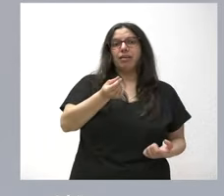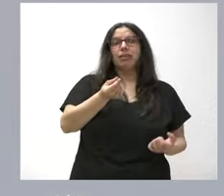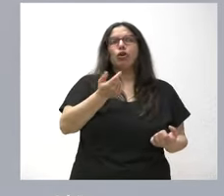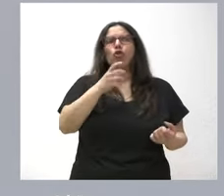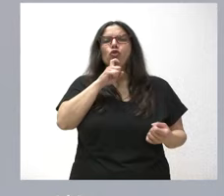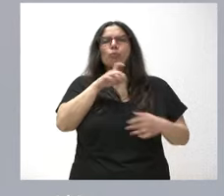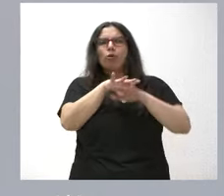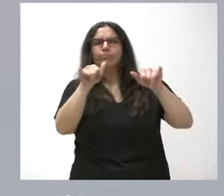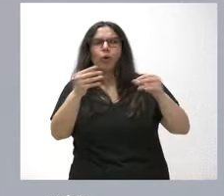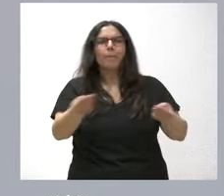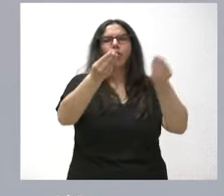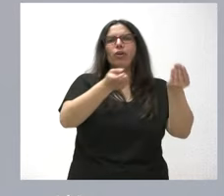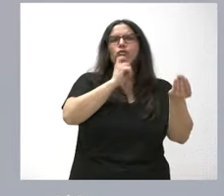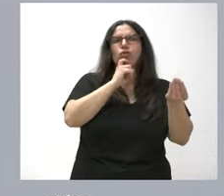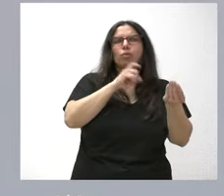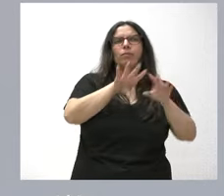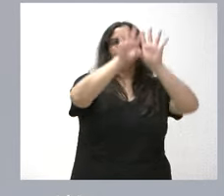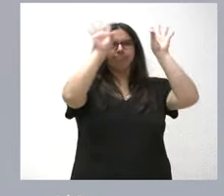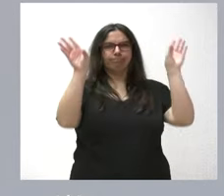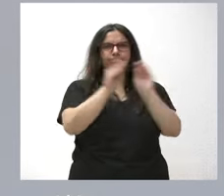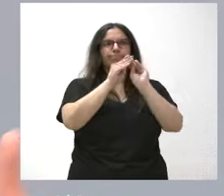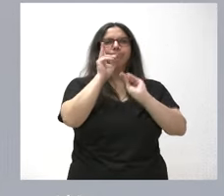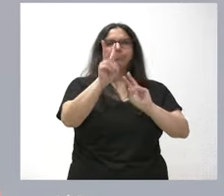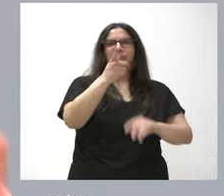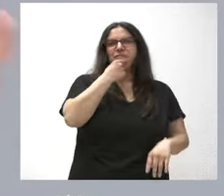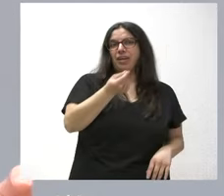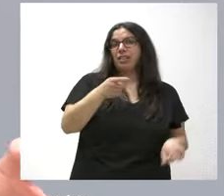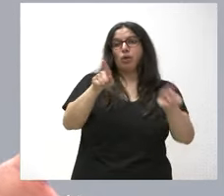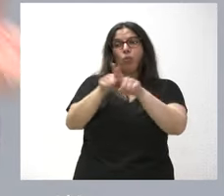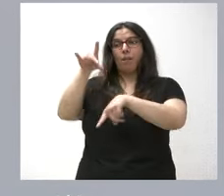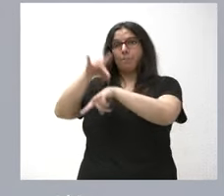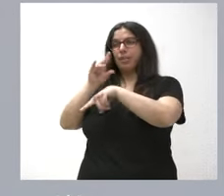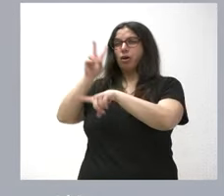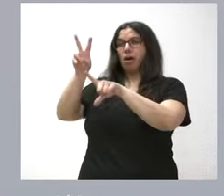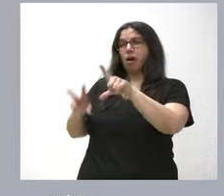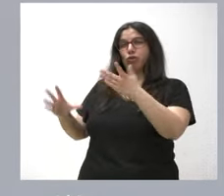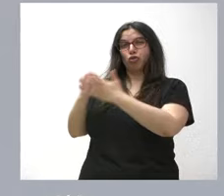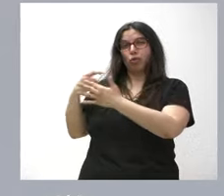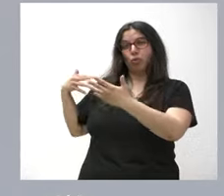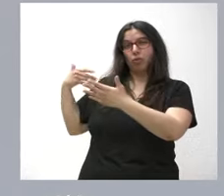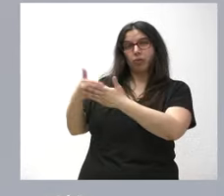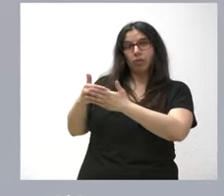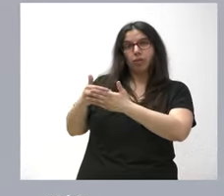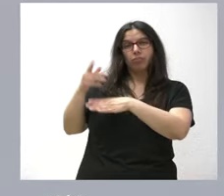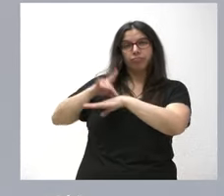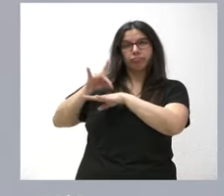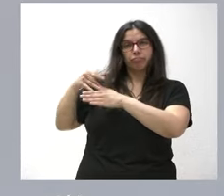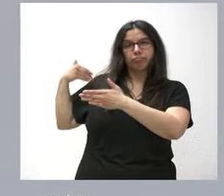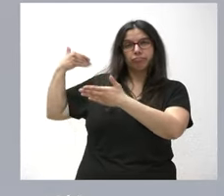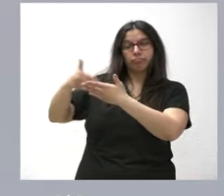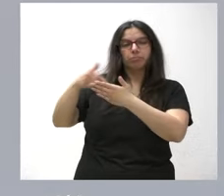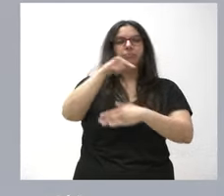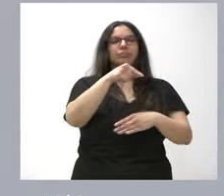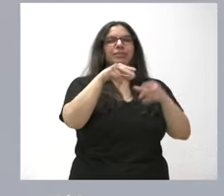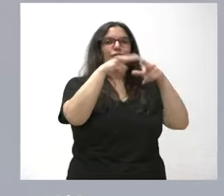podríamos mejorar y resolver para cada uno de los casos. Igual que tenemos una historia clínica, pretendemos tener una historia social para el seguimiento,